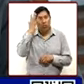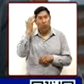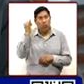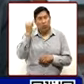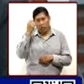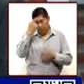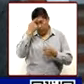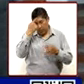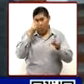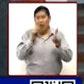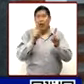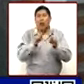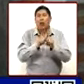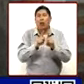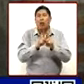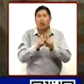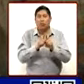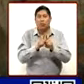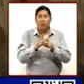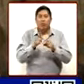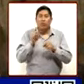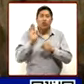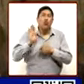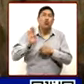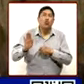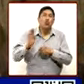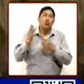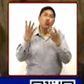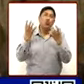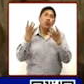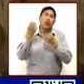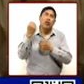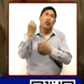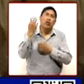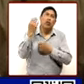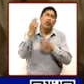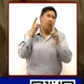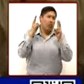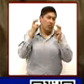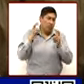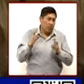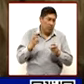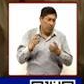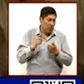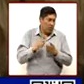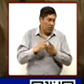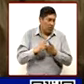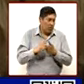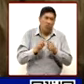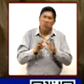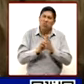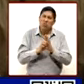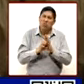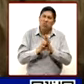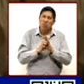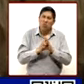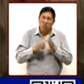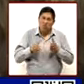acuerdos importantes en los 14 puntos. Primero, las 8 vías desde Sencata hasta La